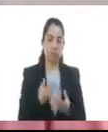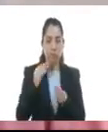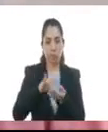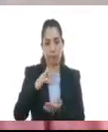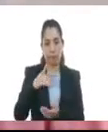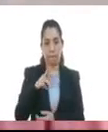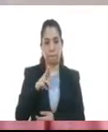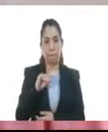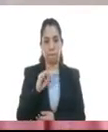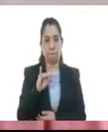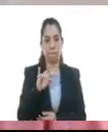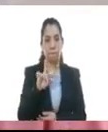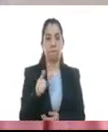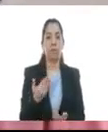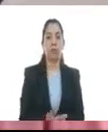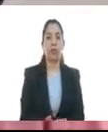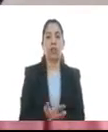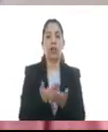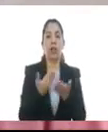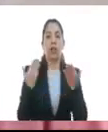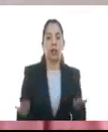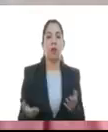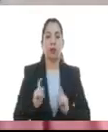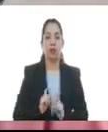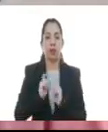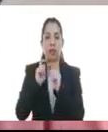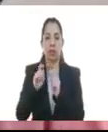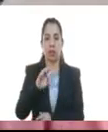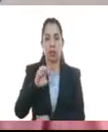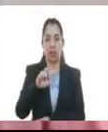a Eliana Alvarado